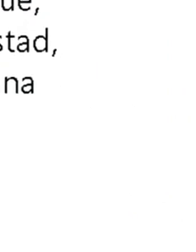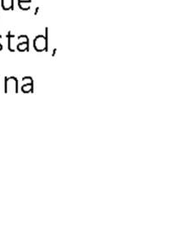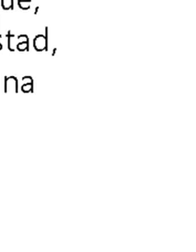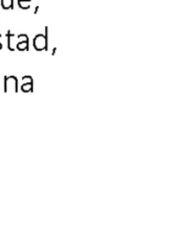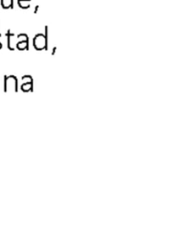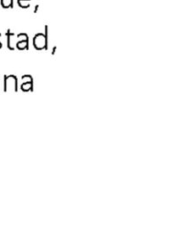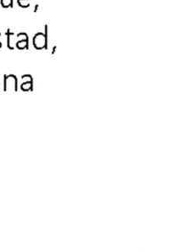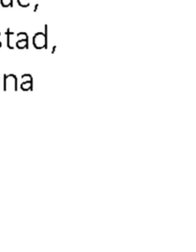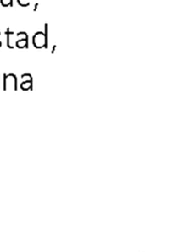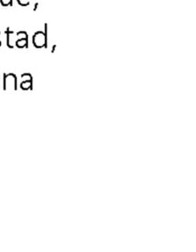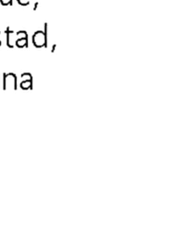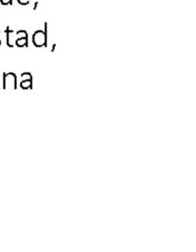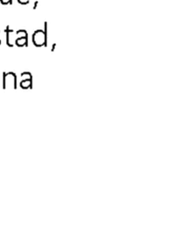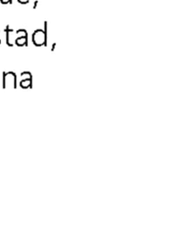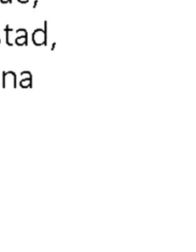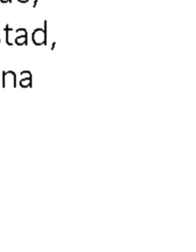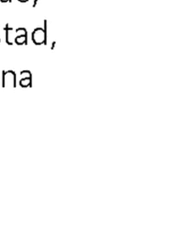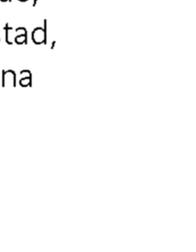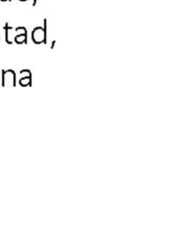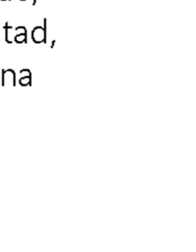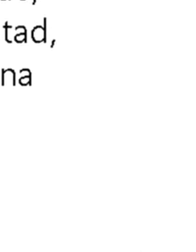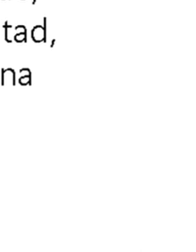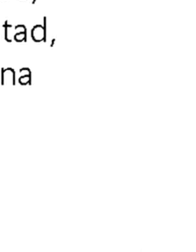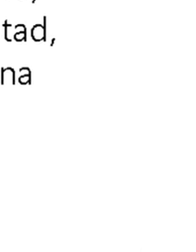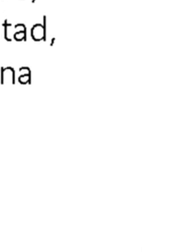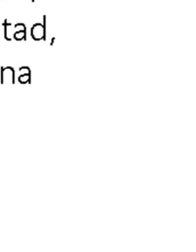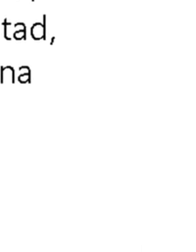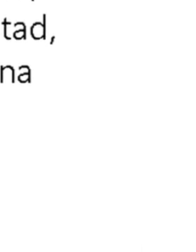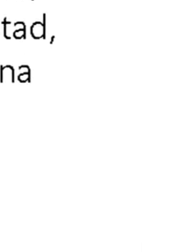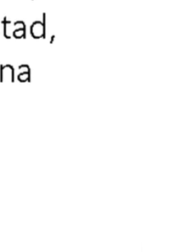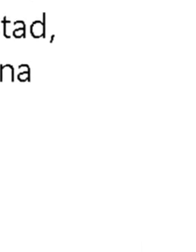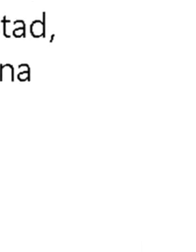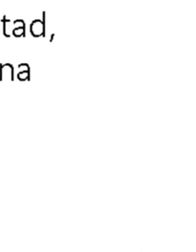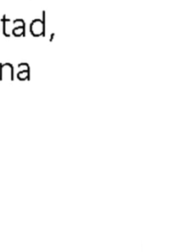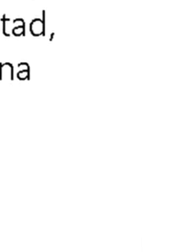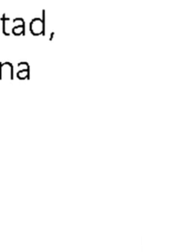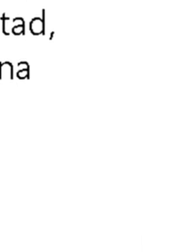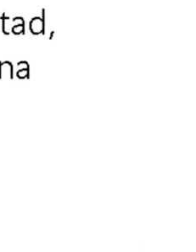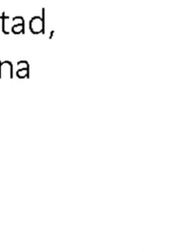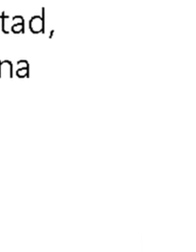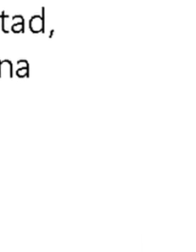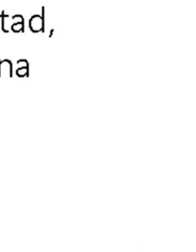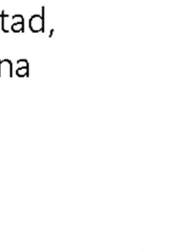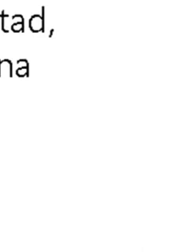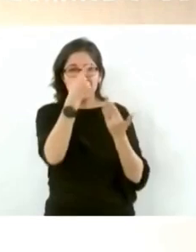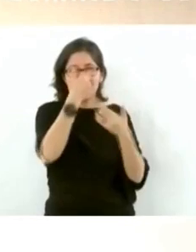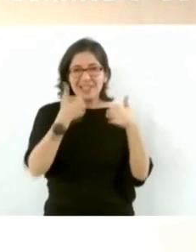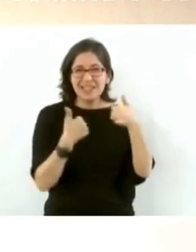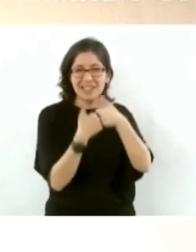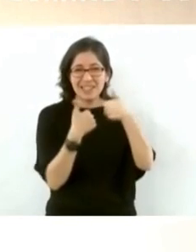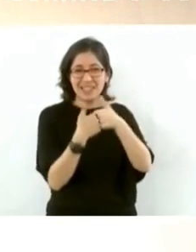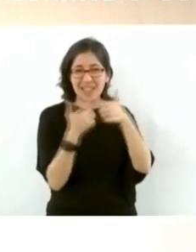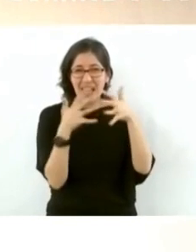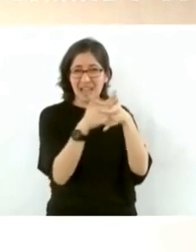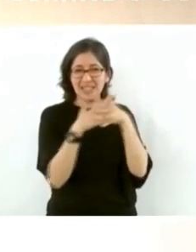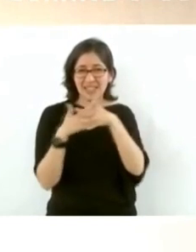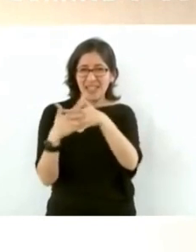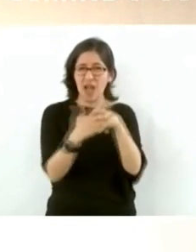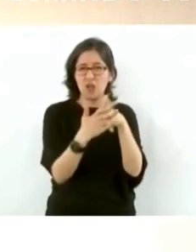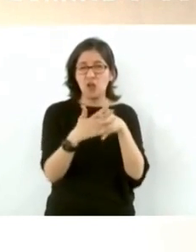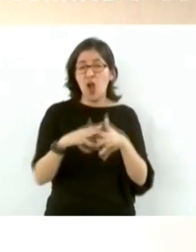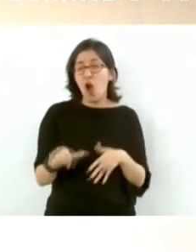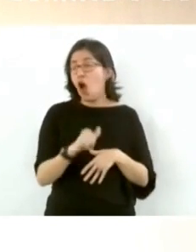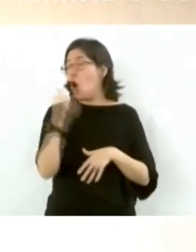públicos desde el palacio nacional dentro de estas tareas indicó que atenderá este lunes la llamada prevista con el presidente